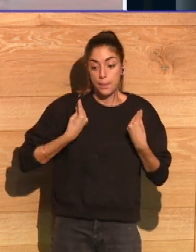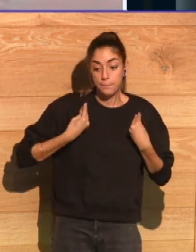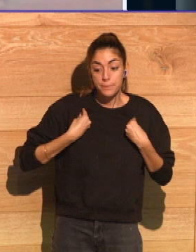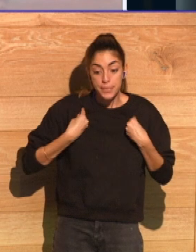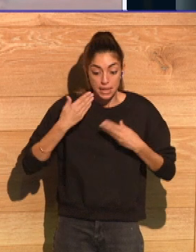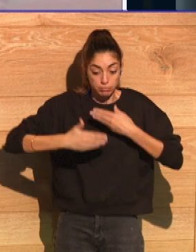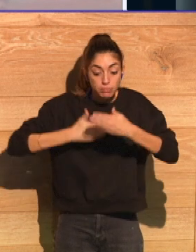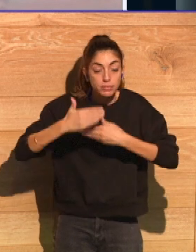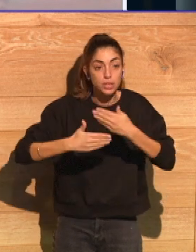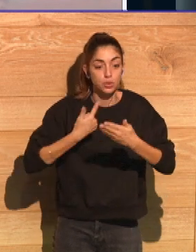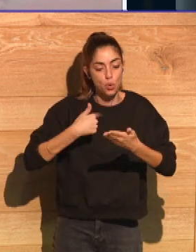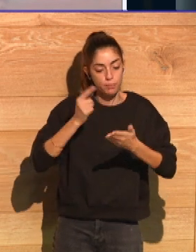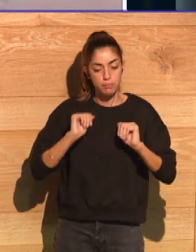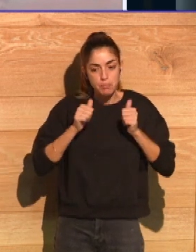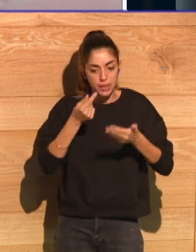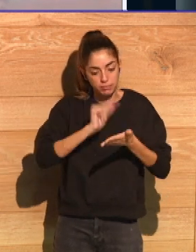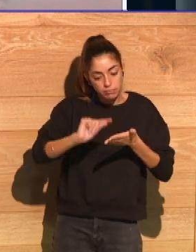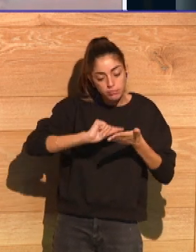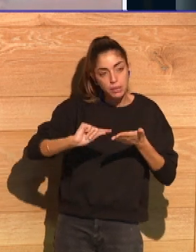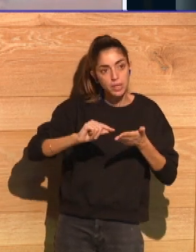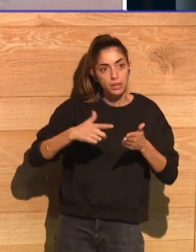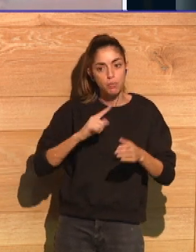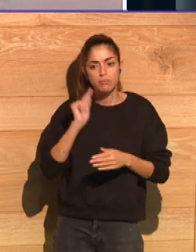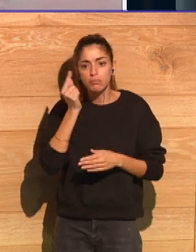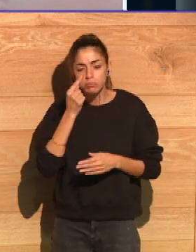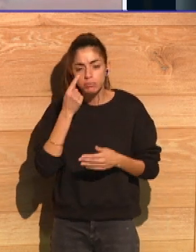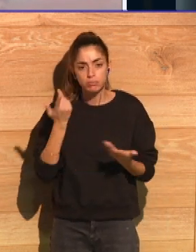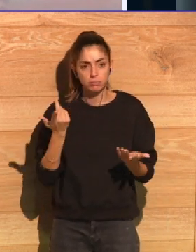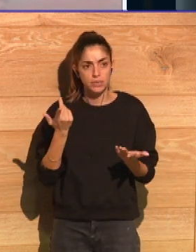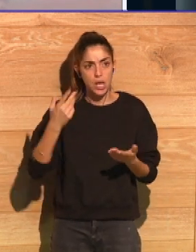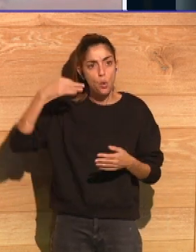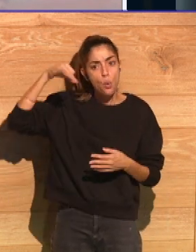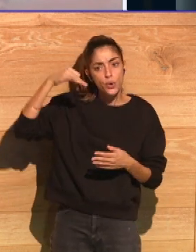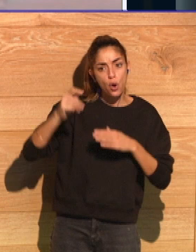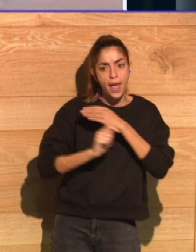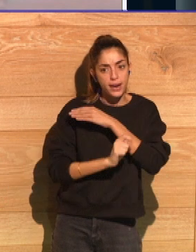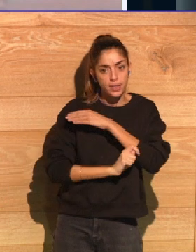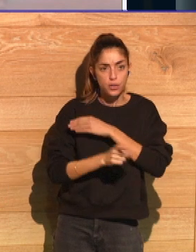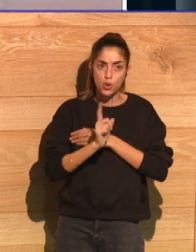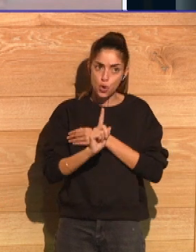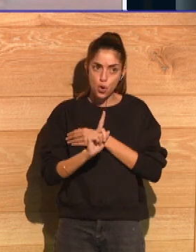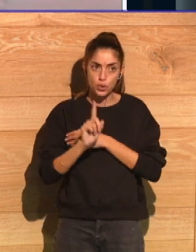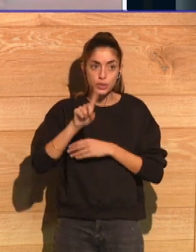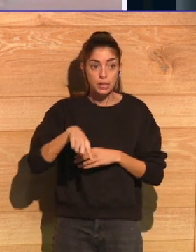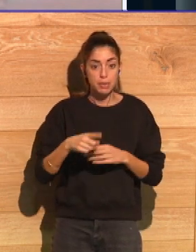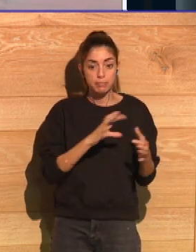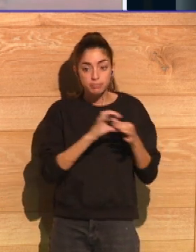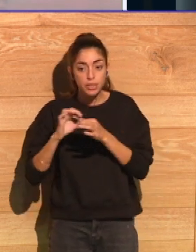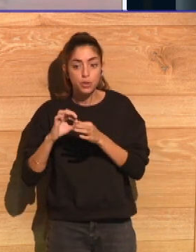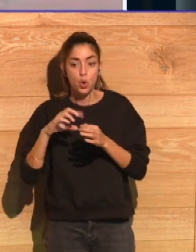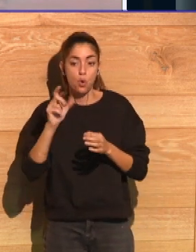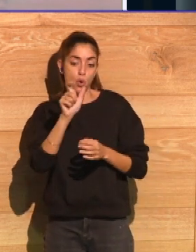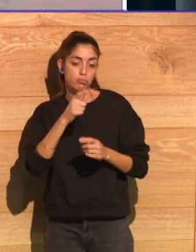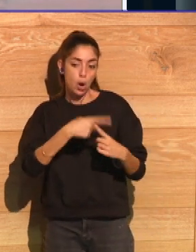vida, más cuenta me di de que no era únicamente un ejercicio, sino que estaba relacionado con otras muchas cosas.